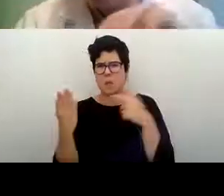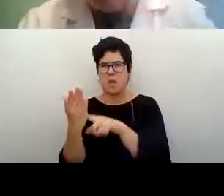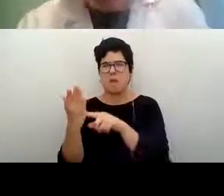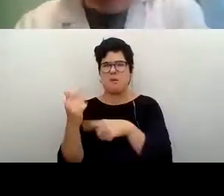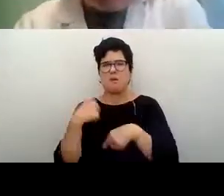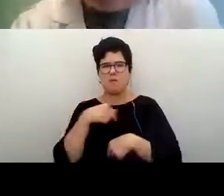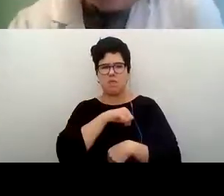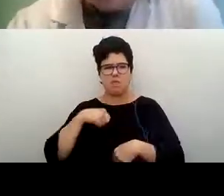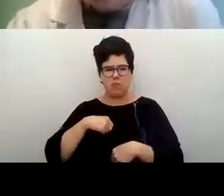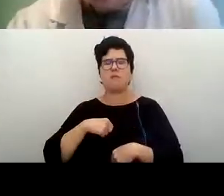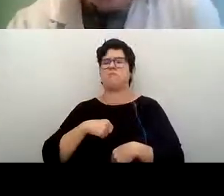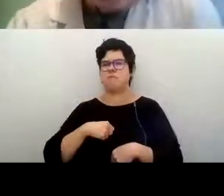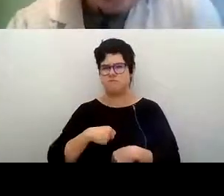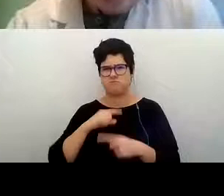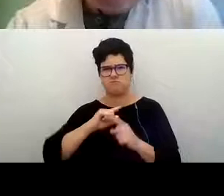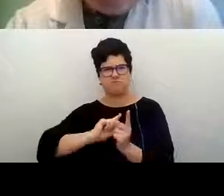médica de astenia.